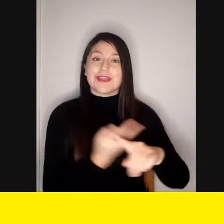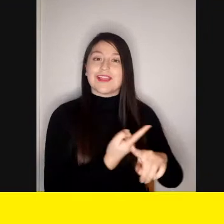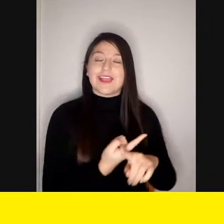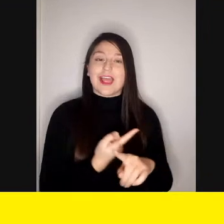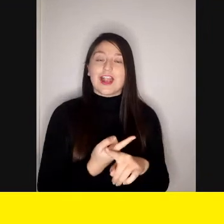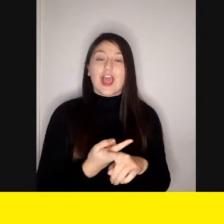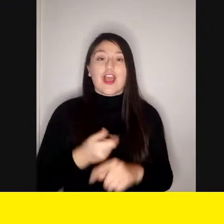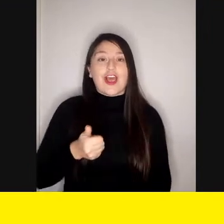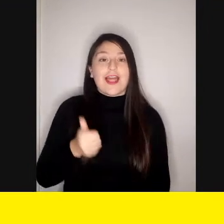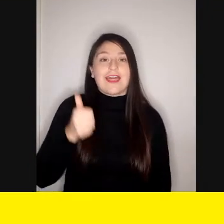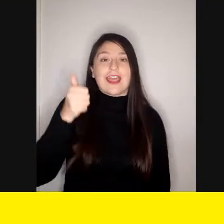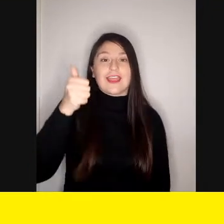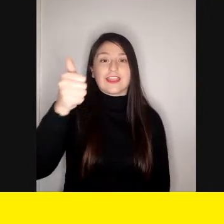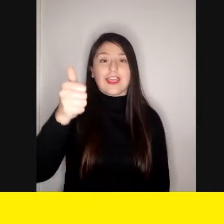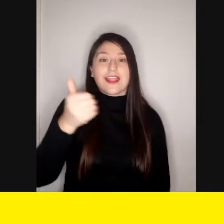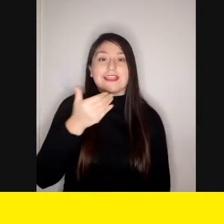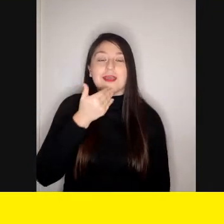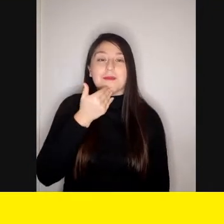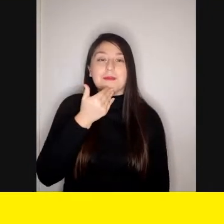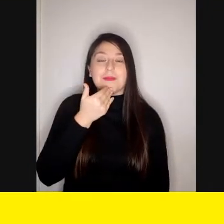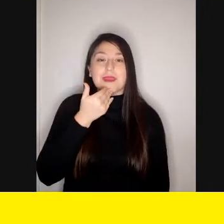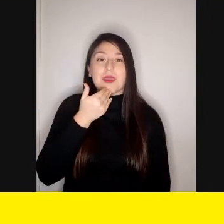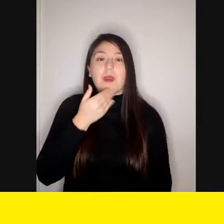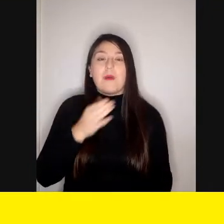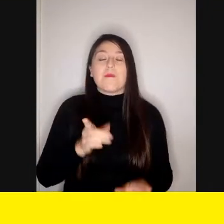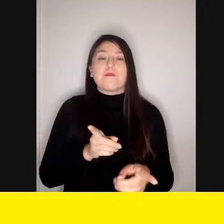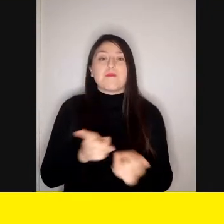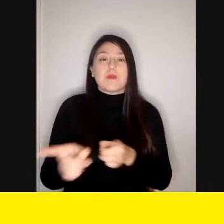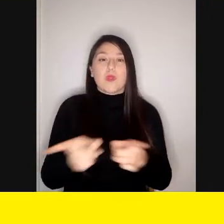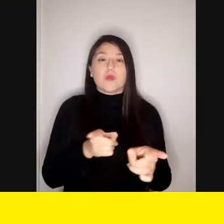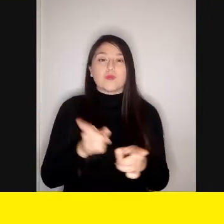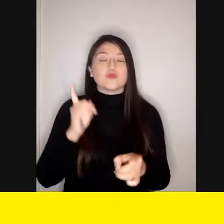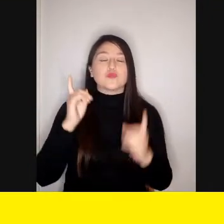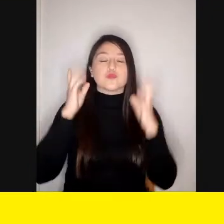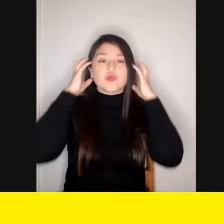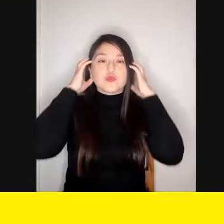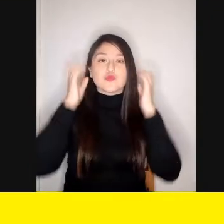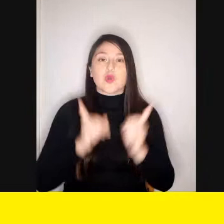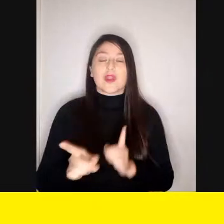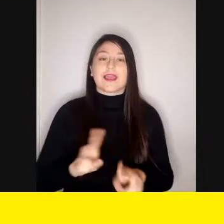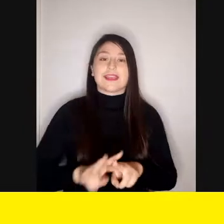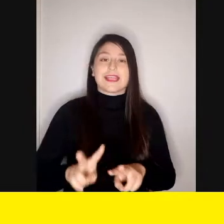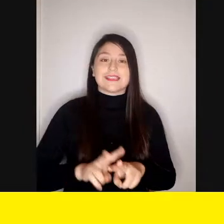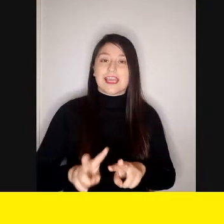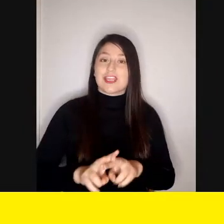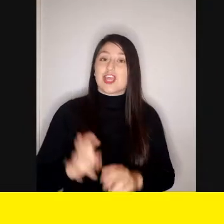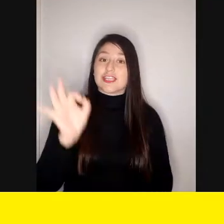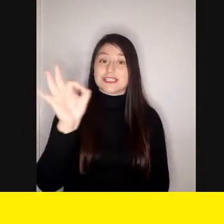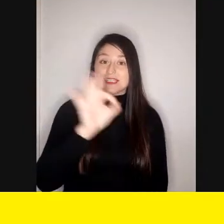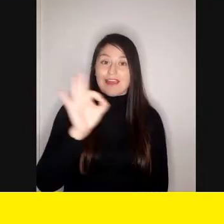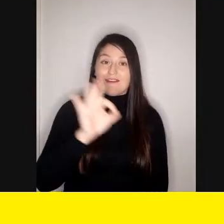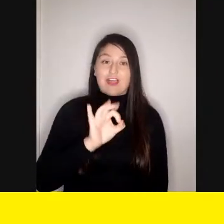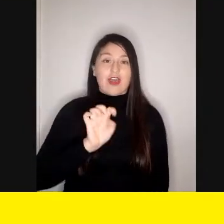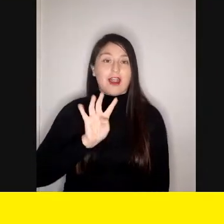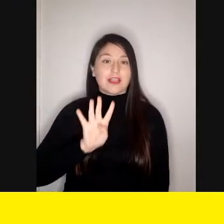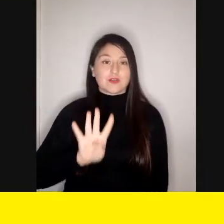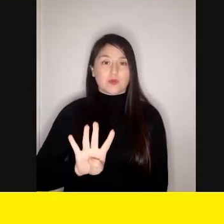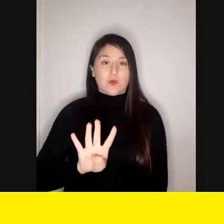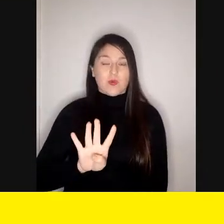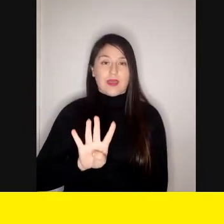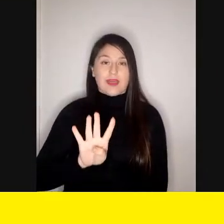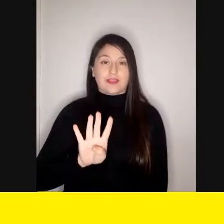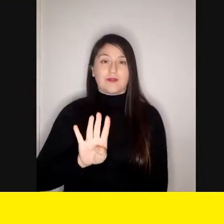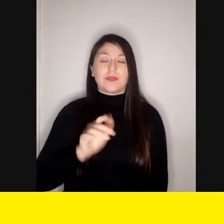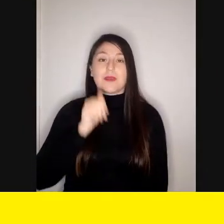directora y la productora que se están realizando los días sábados a las 4. Mañana tenemos un